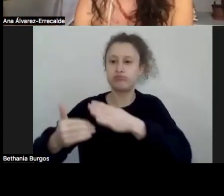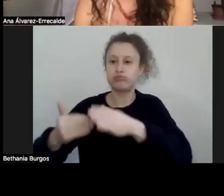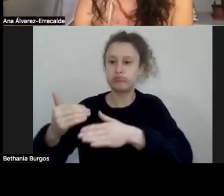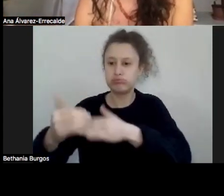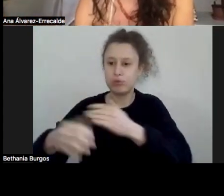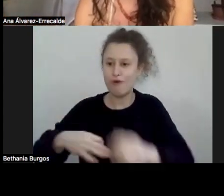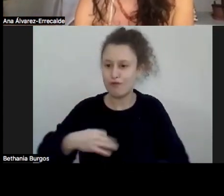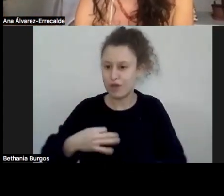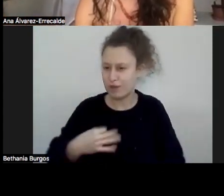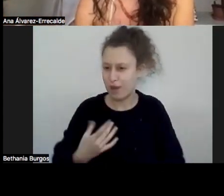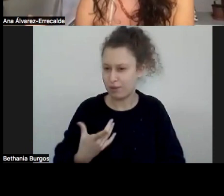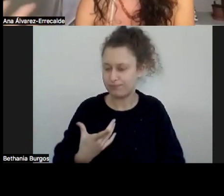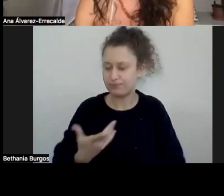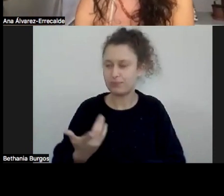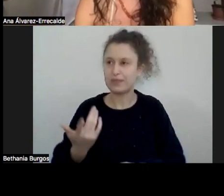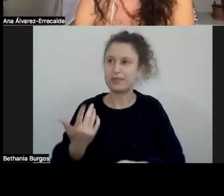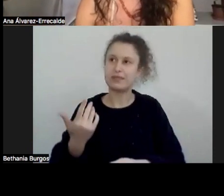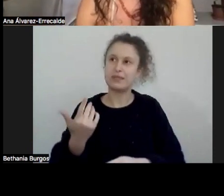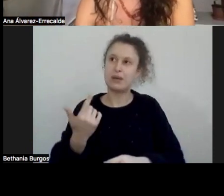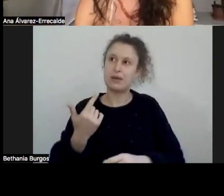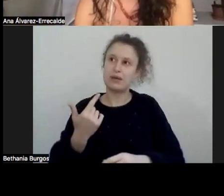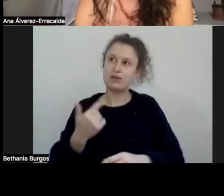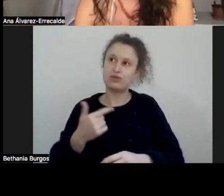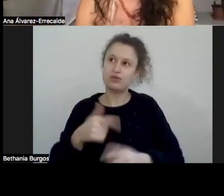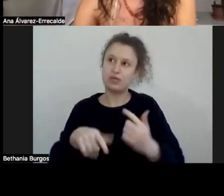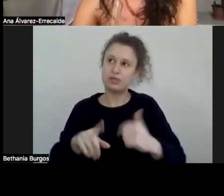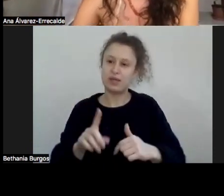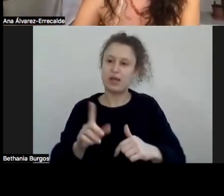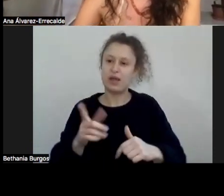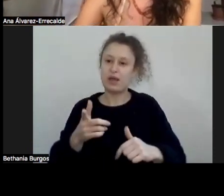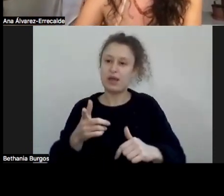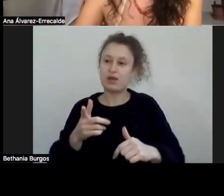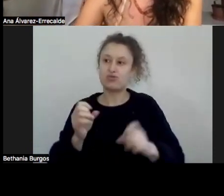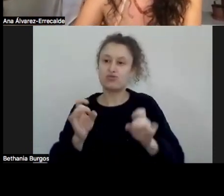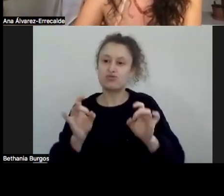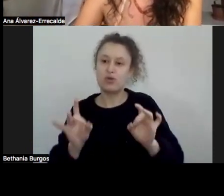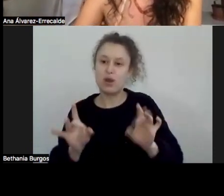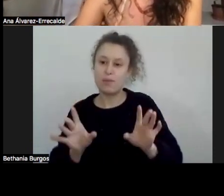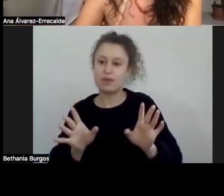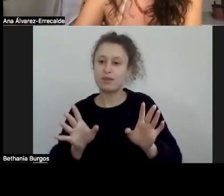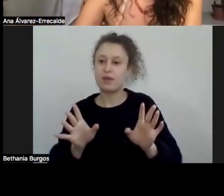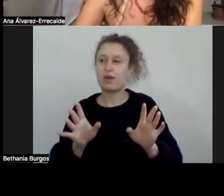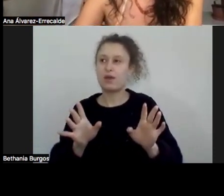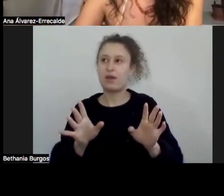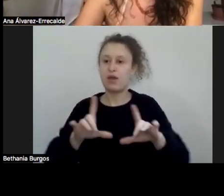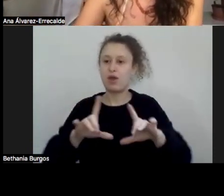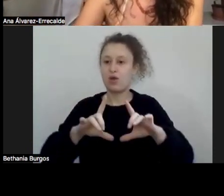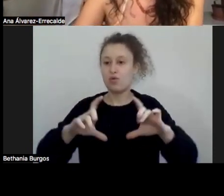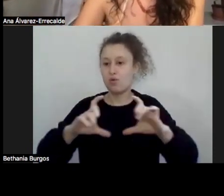esta empatía, este amor y esta dedicación por la gente a la que queremos.